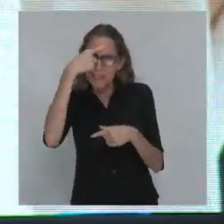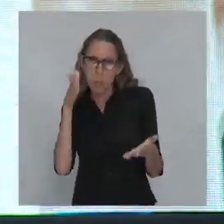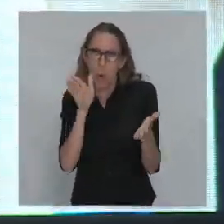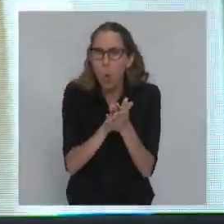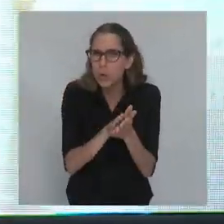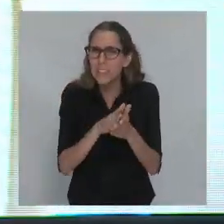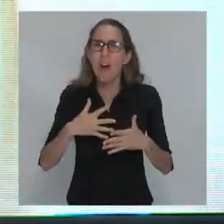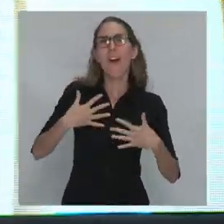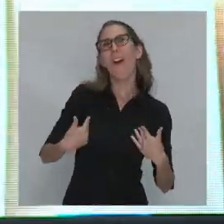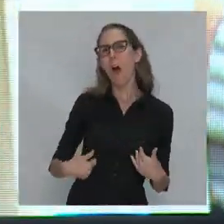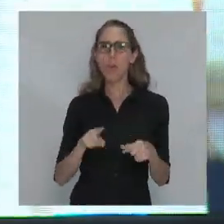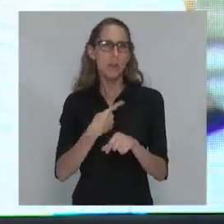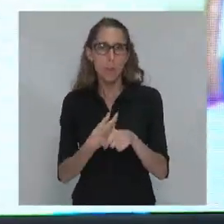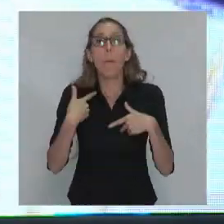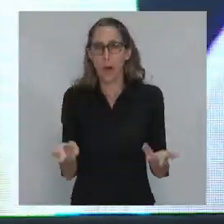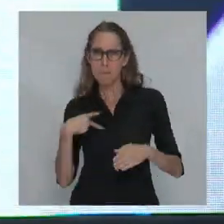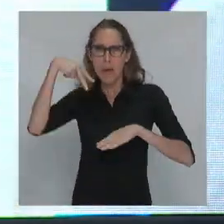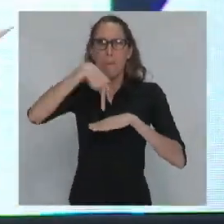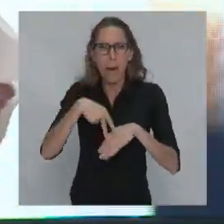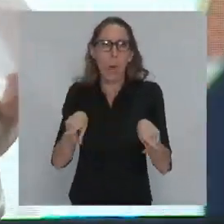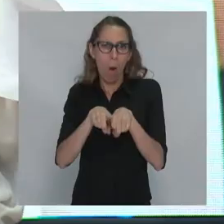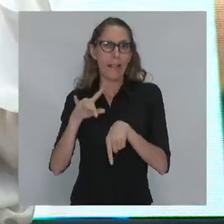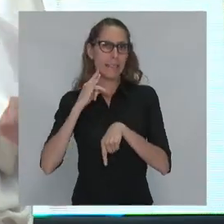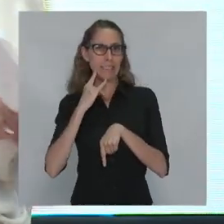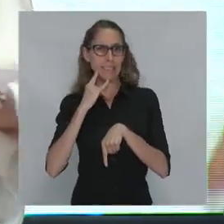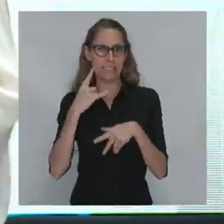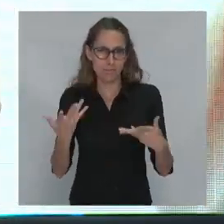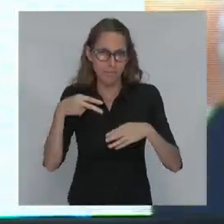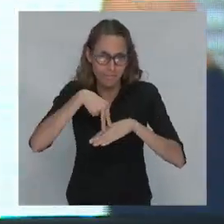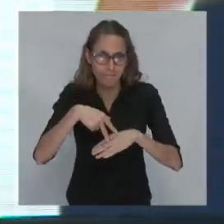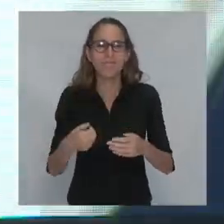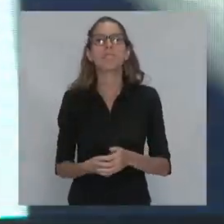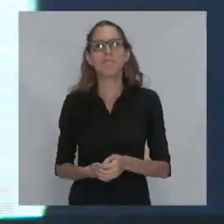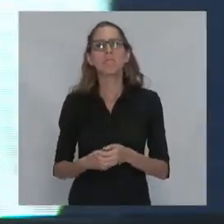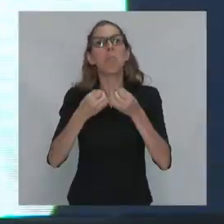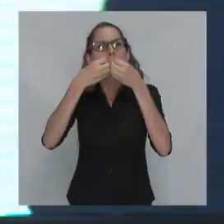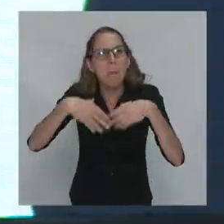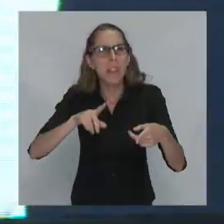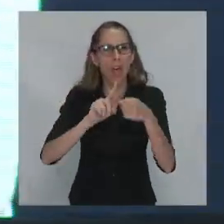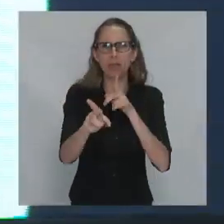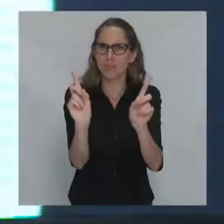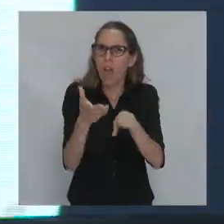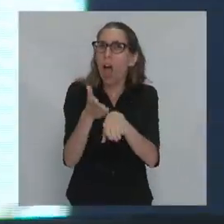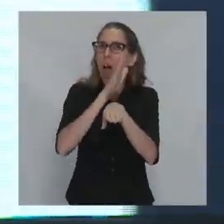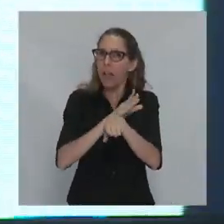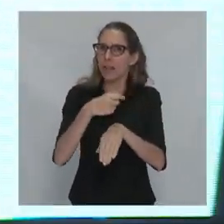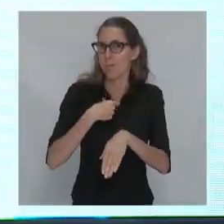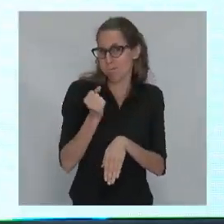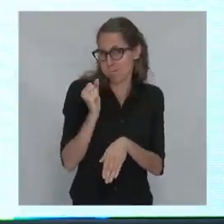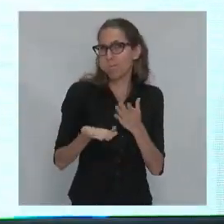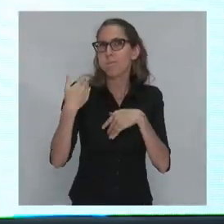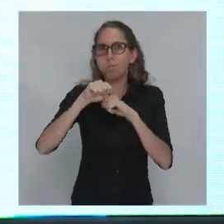hablar desde acá, incómodamente. Antes de empezar, quiero expresar como graduada de